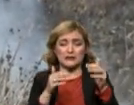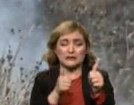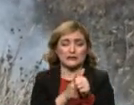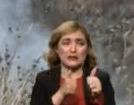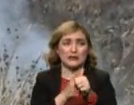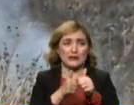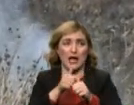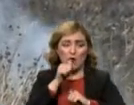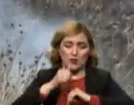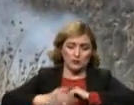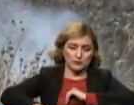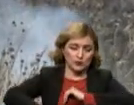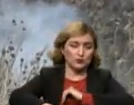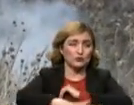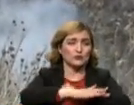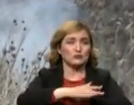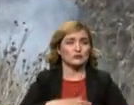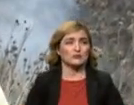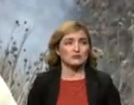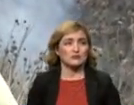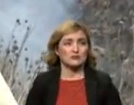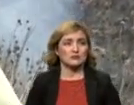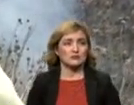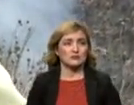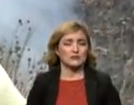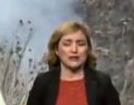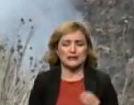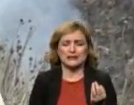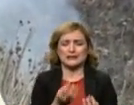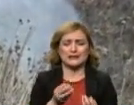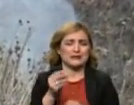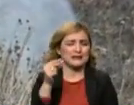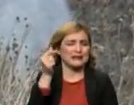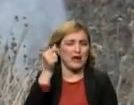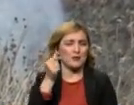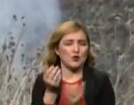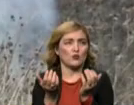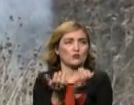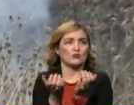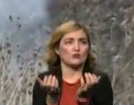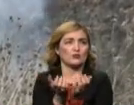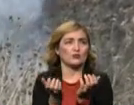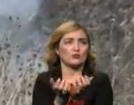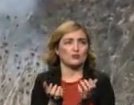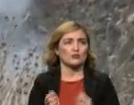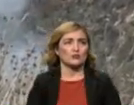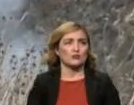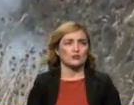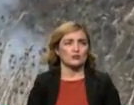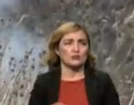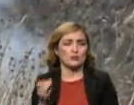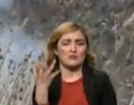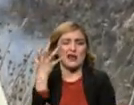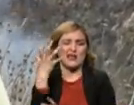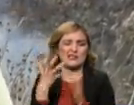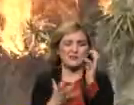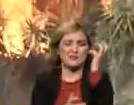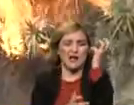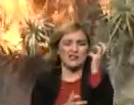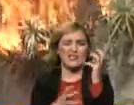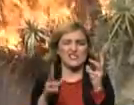a la quebrada, podría encenderse inmediatamente por la basura y las plantas secas que hay